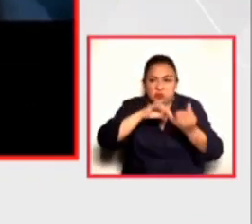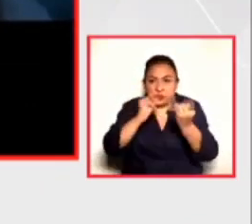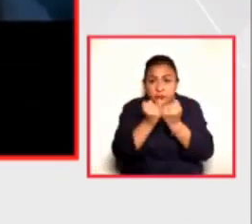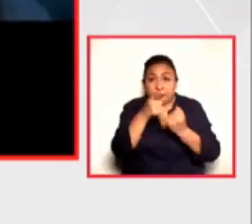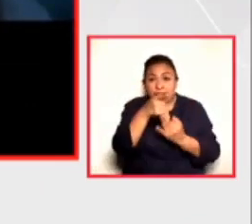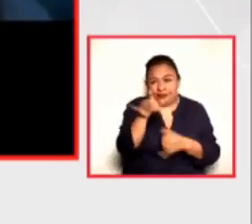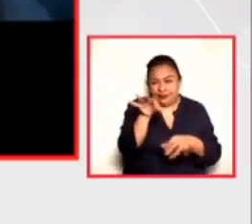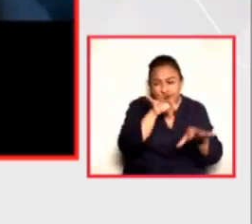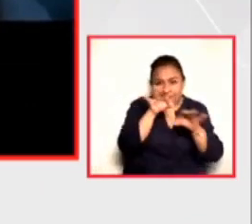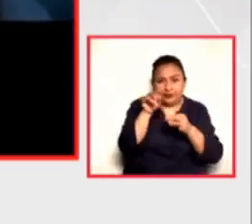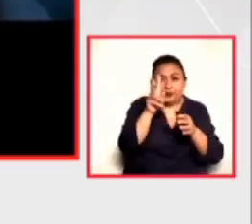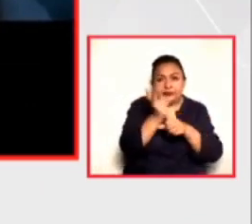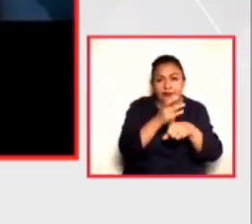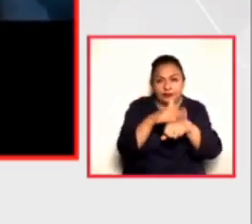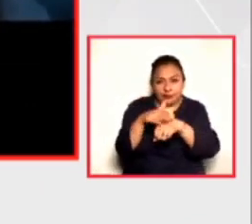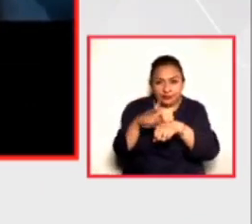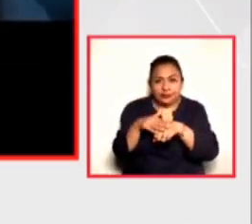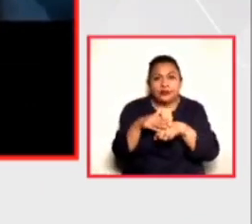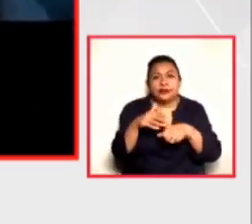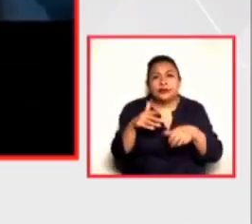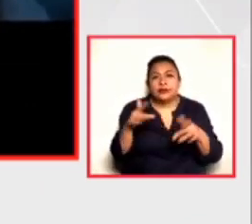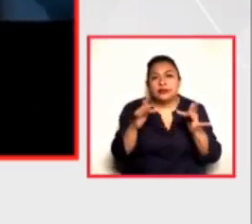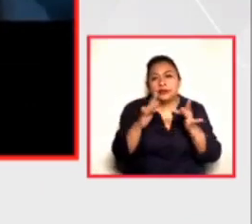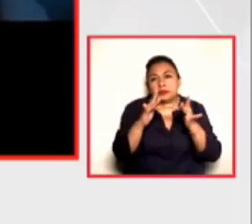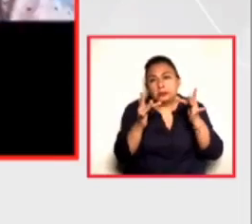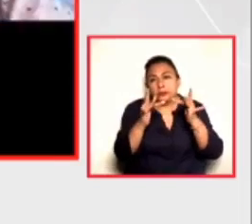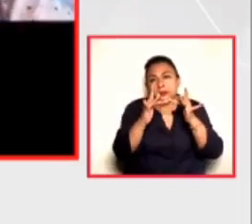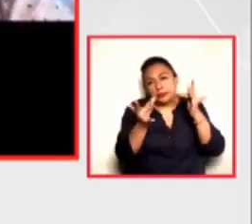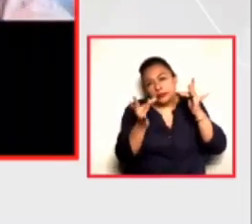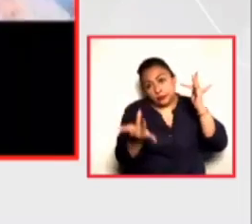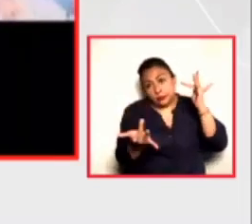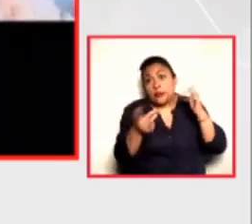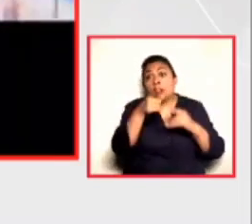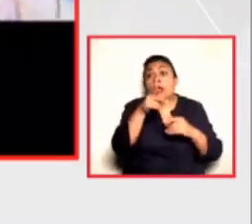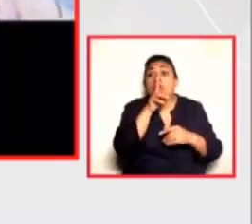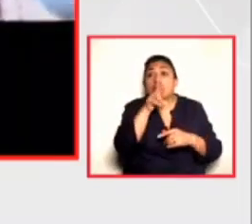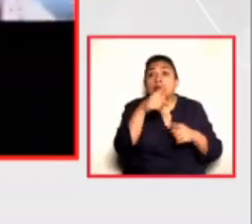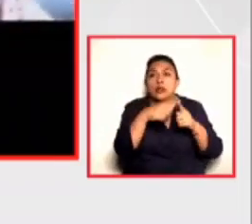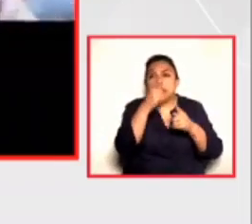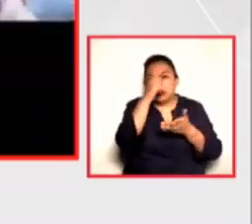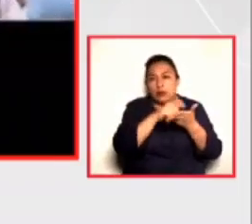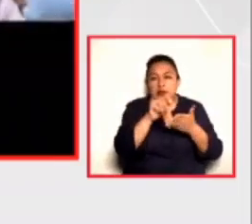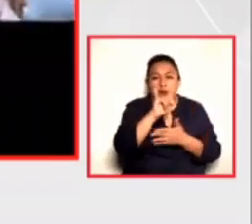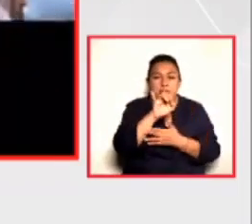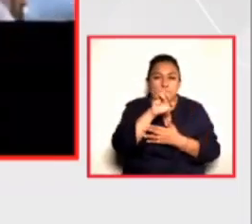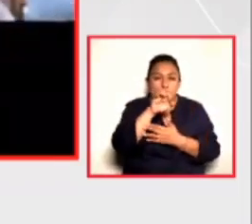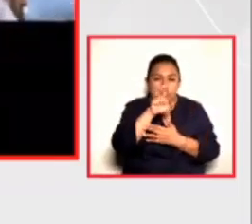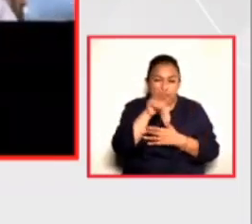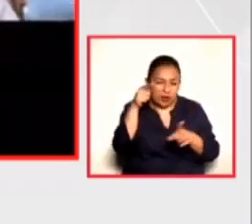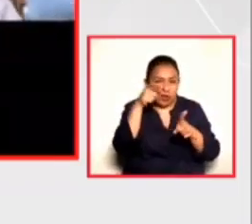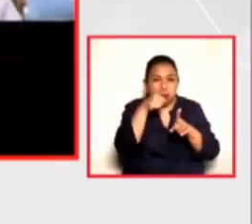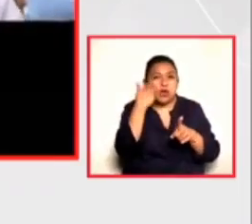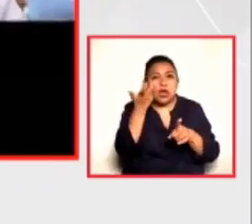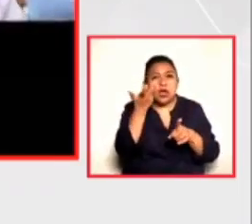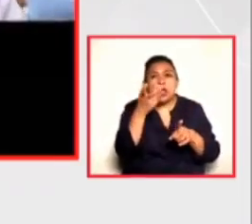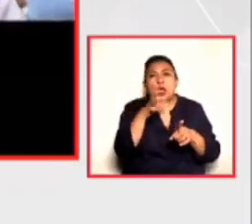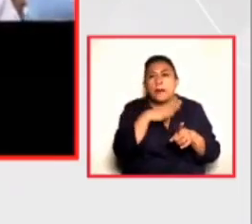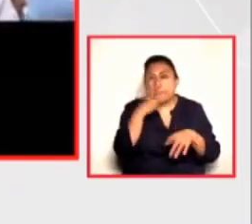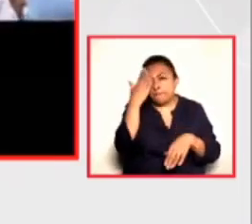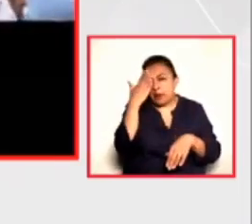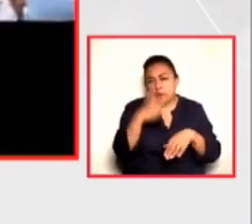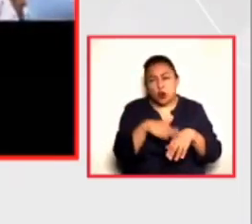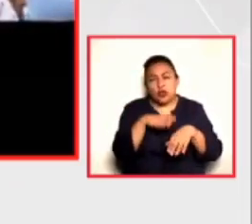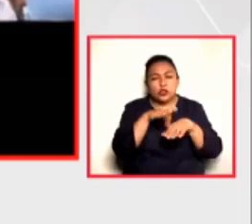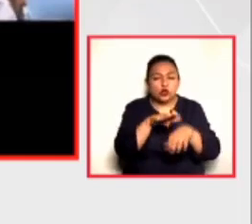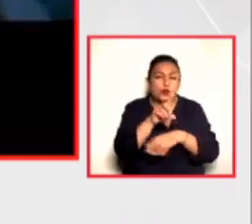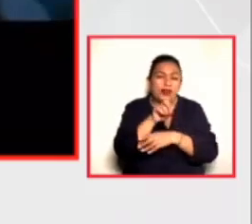de la convocatoria Conexión Inestable, a la que respondieron escritores iberoamericanos con el propósito de producir una memoria dramatúrgica y